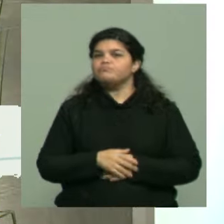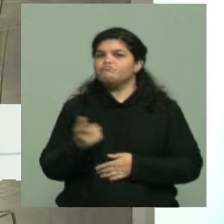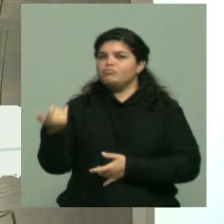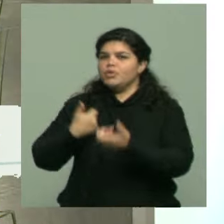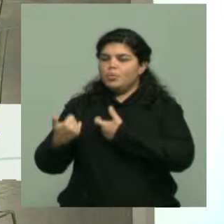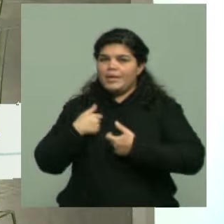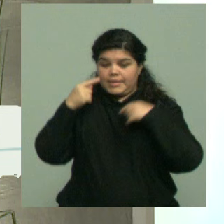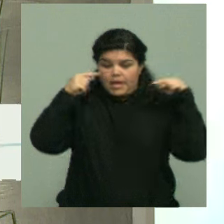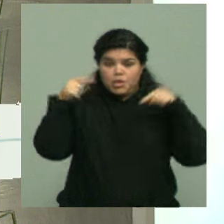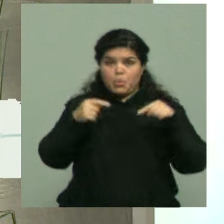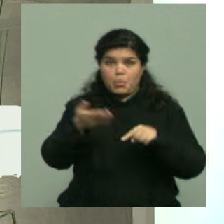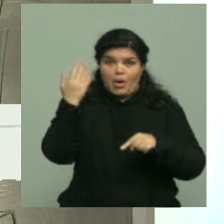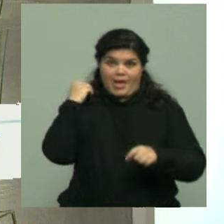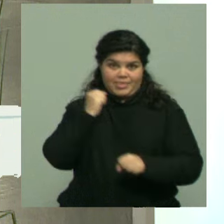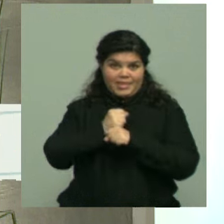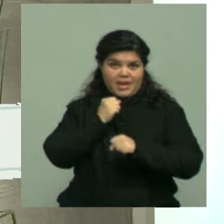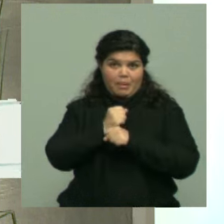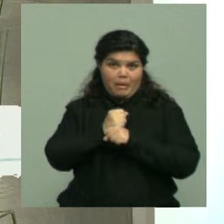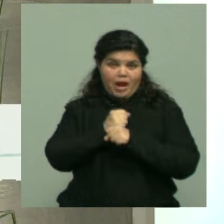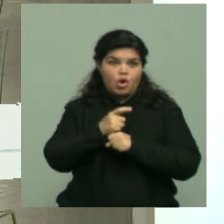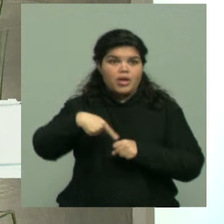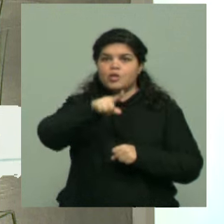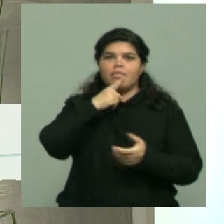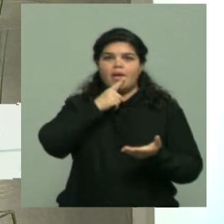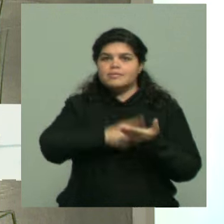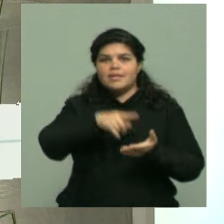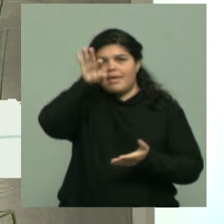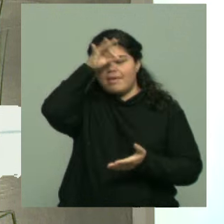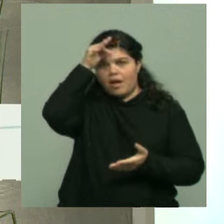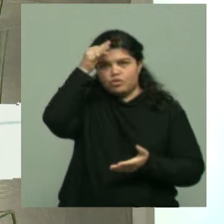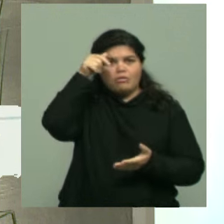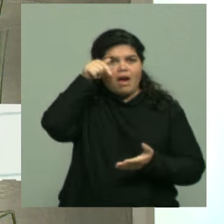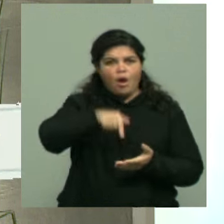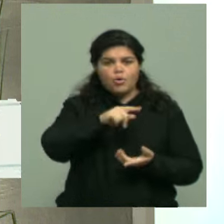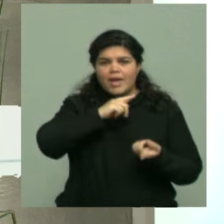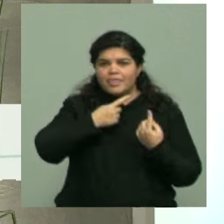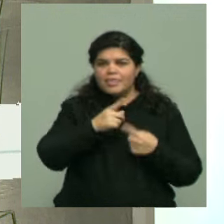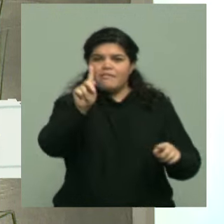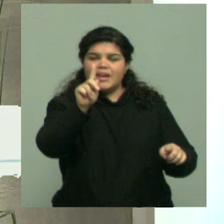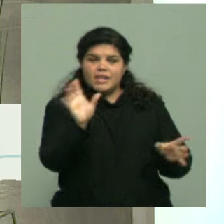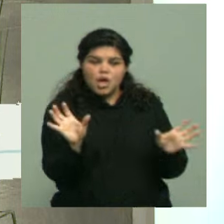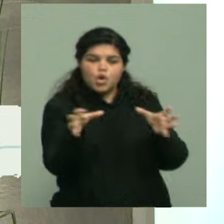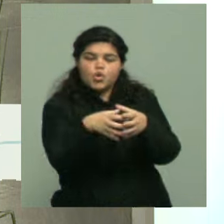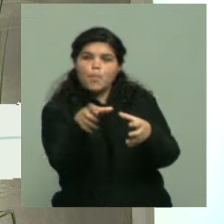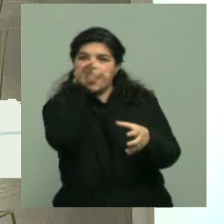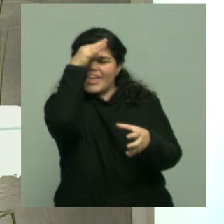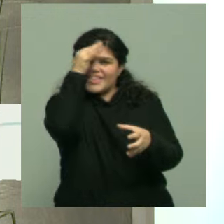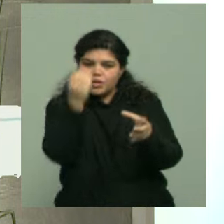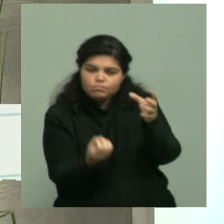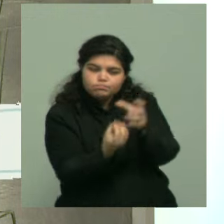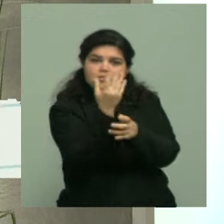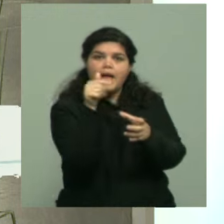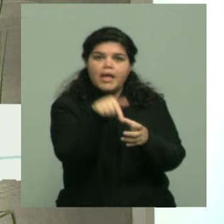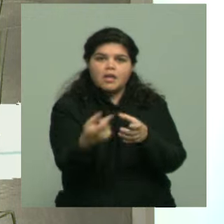instituto que decide, obviamente, dar teatro. Exacto. Pero en este caso es una agrupación teatral que va